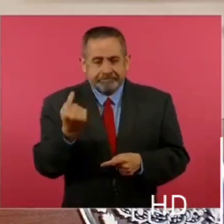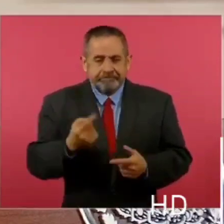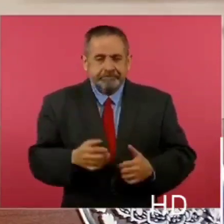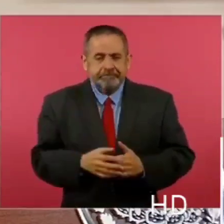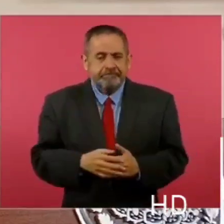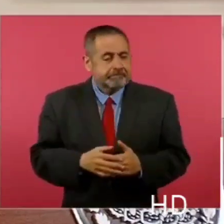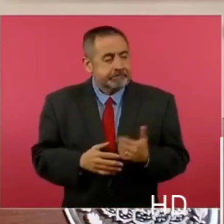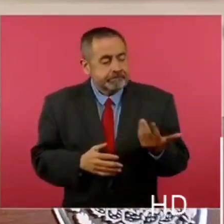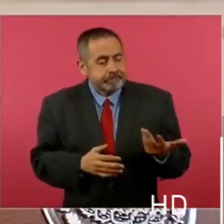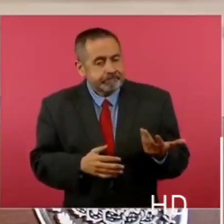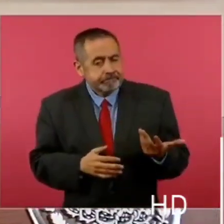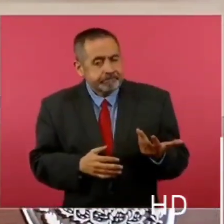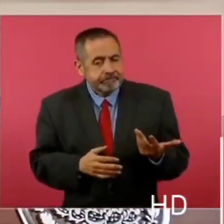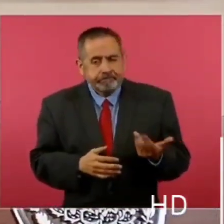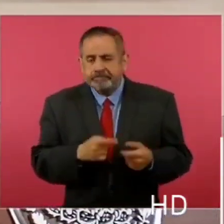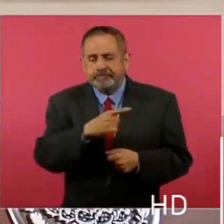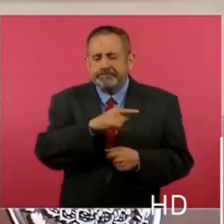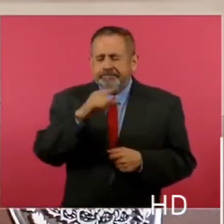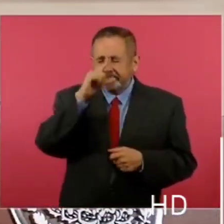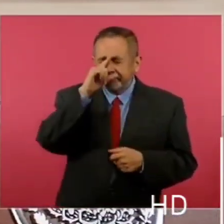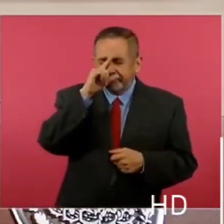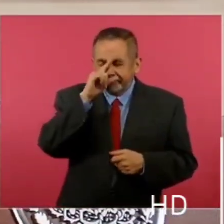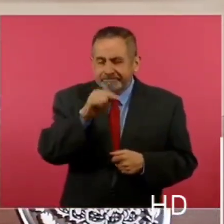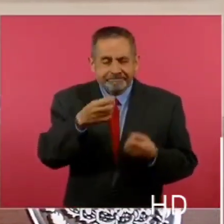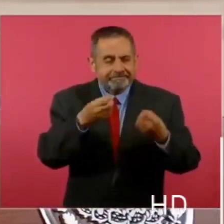¿Y qué fue lo que les falló?